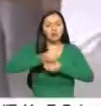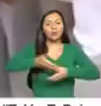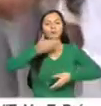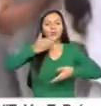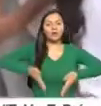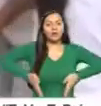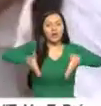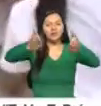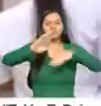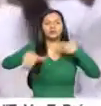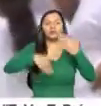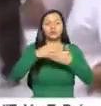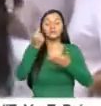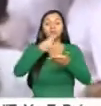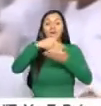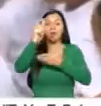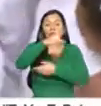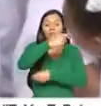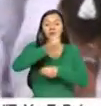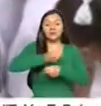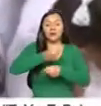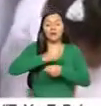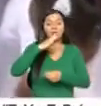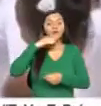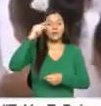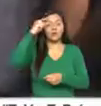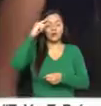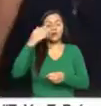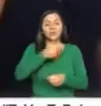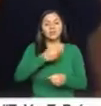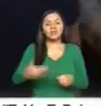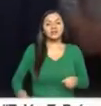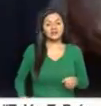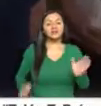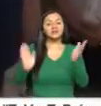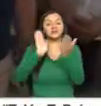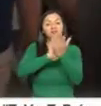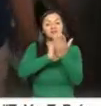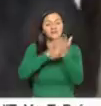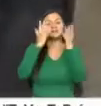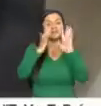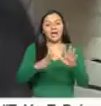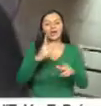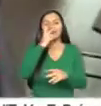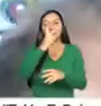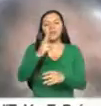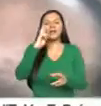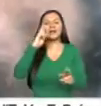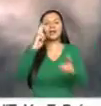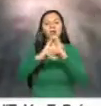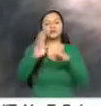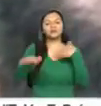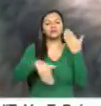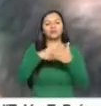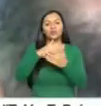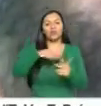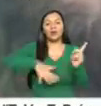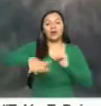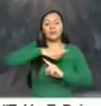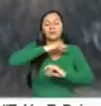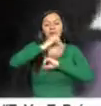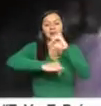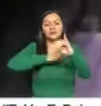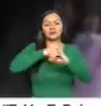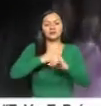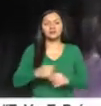vialidad. La aprobación del trabajo realizado por el primer mandatario ecuatoriano ha sido también reconocida en el ámbito